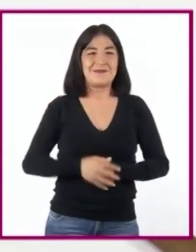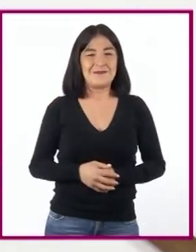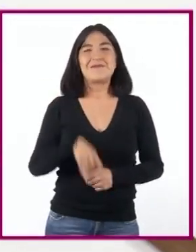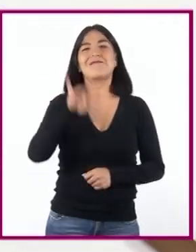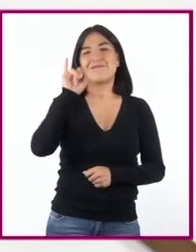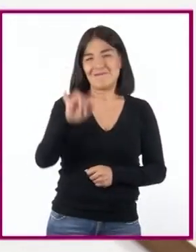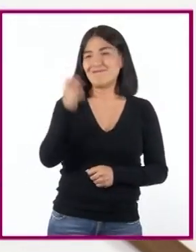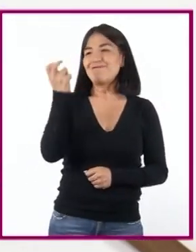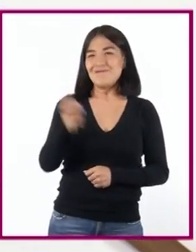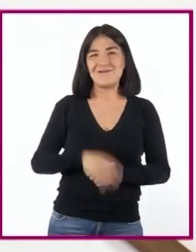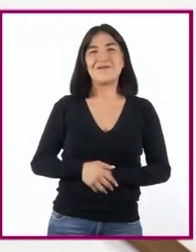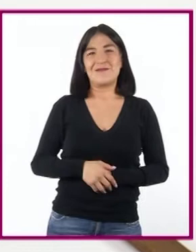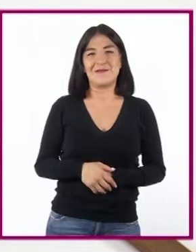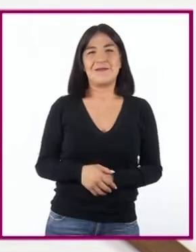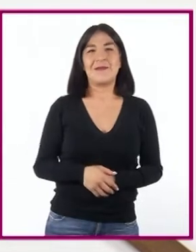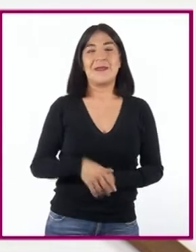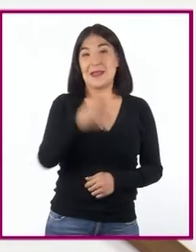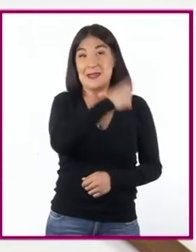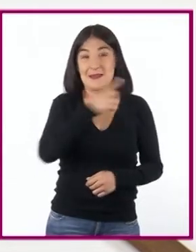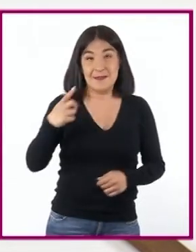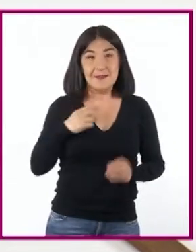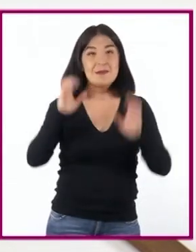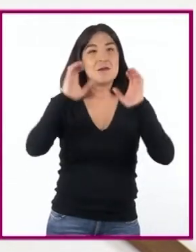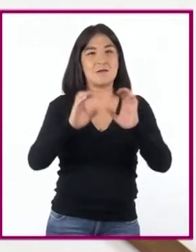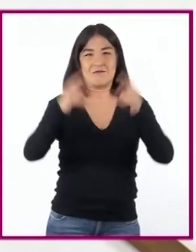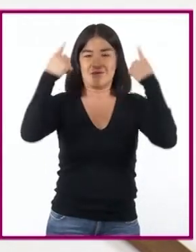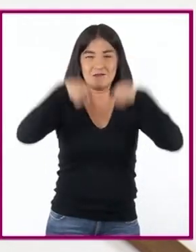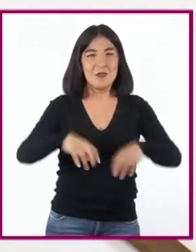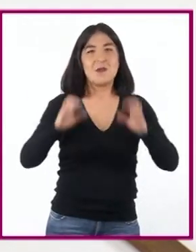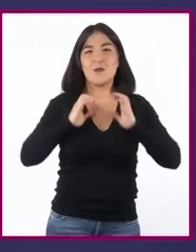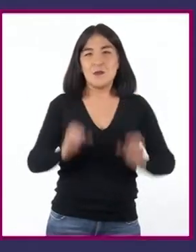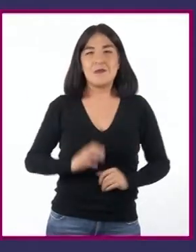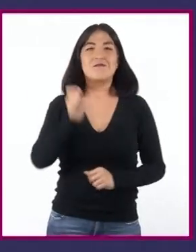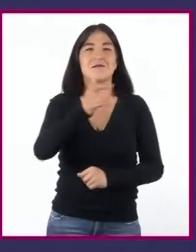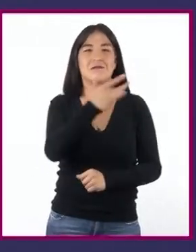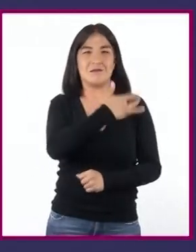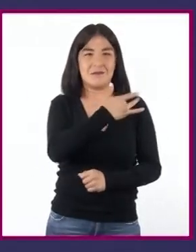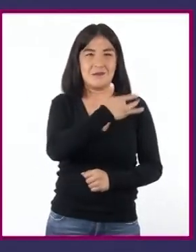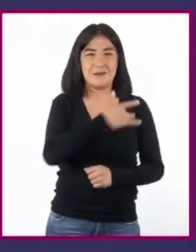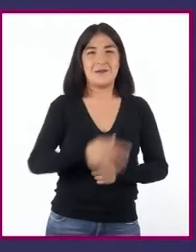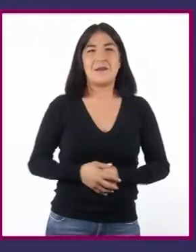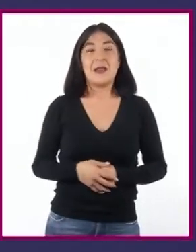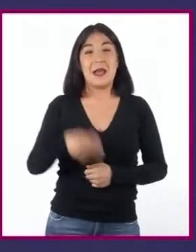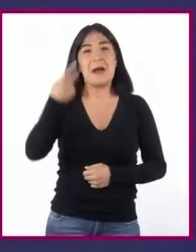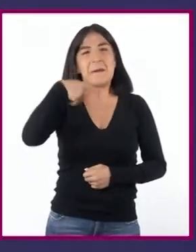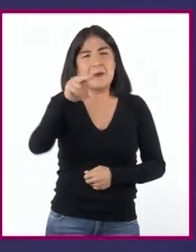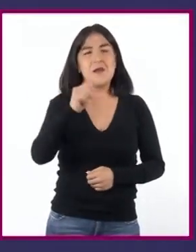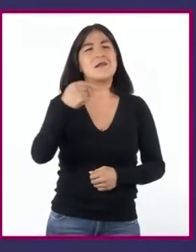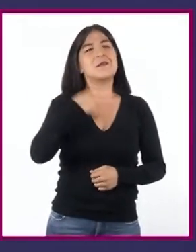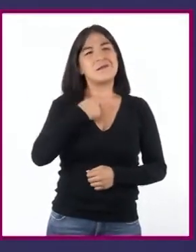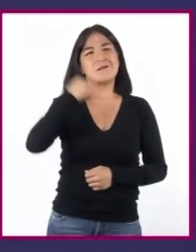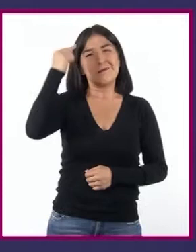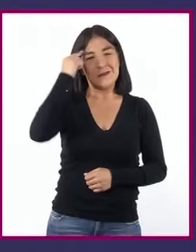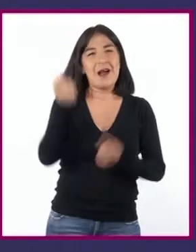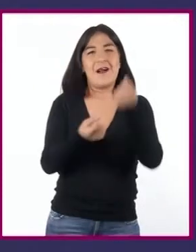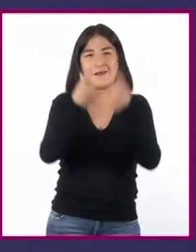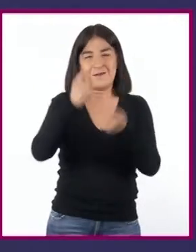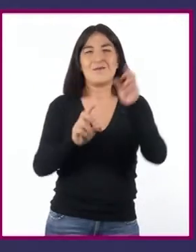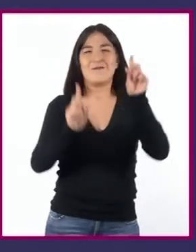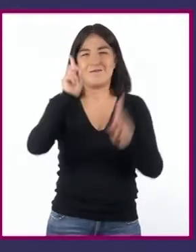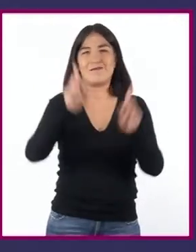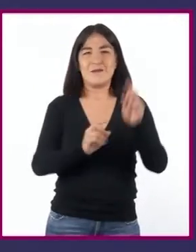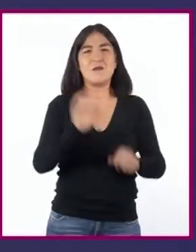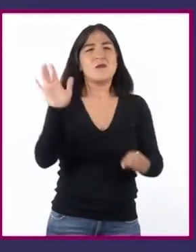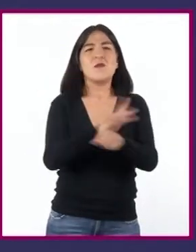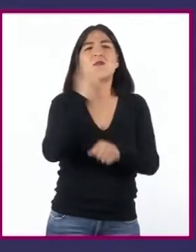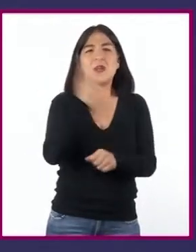Sí, por supuesto. Debemos cuidar nuestro sistema cardiovascular. Pero aún me quedan algunas dudas.